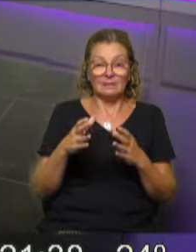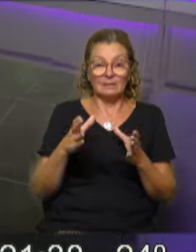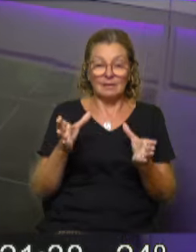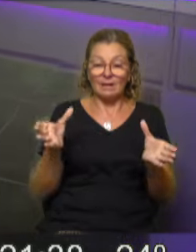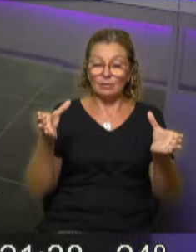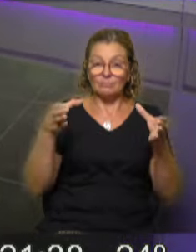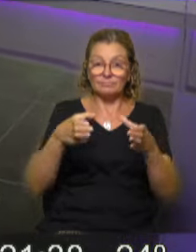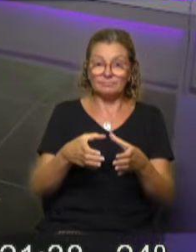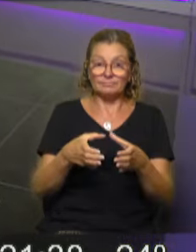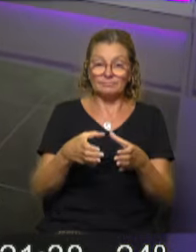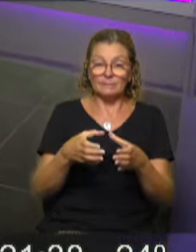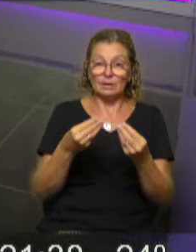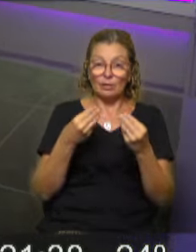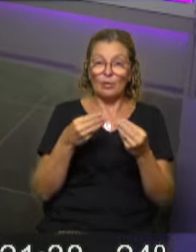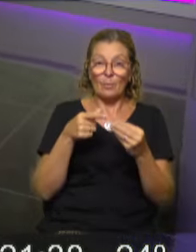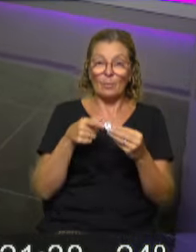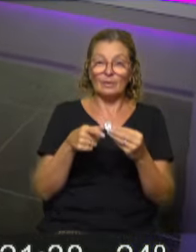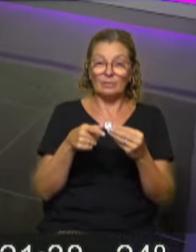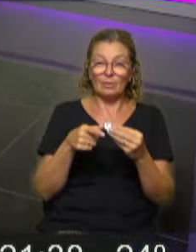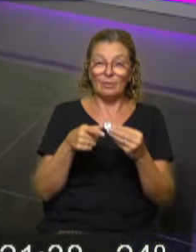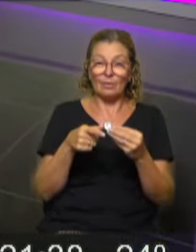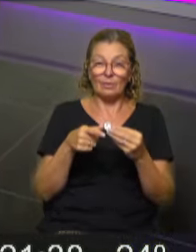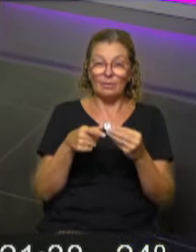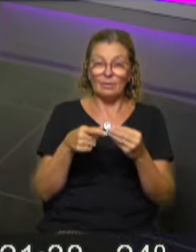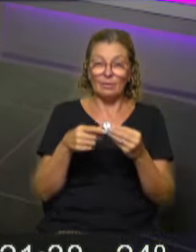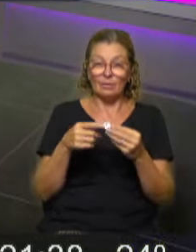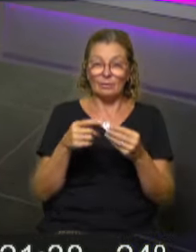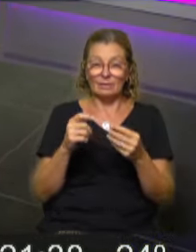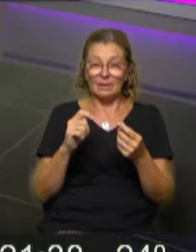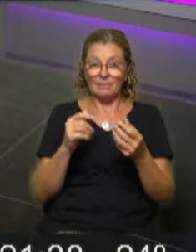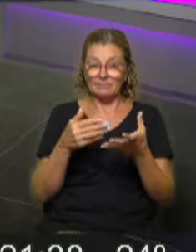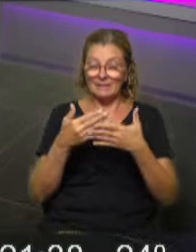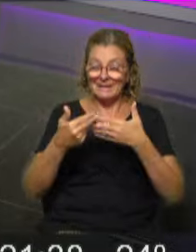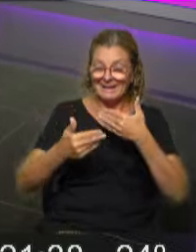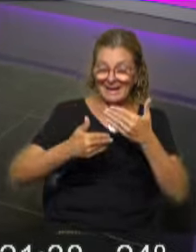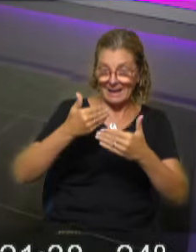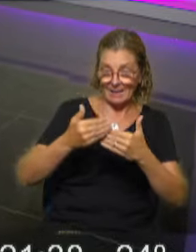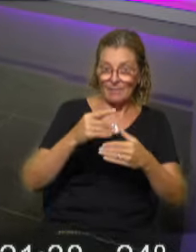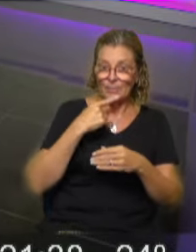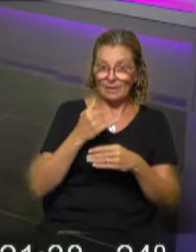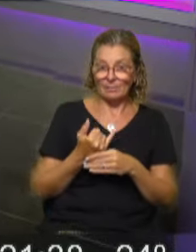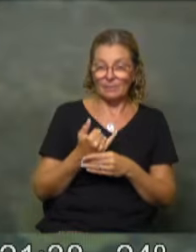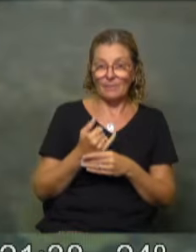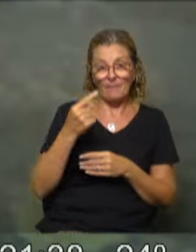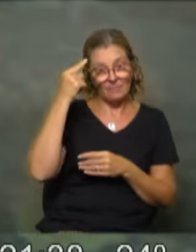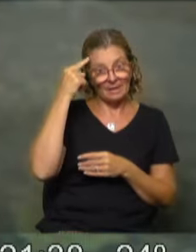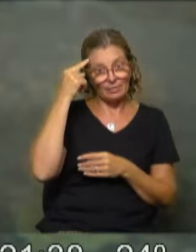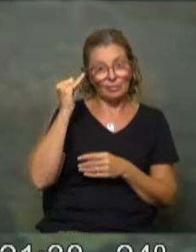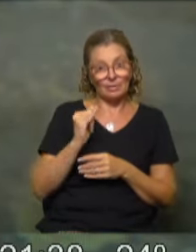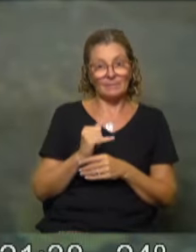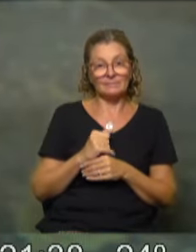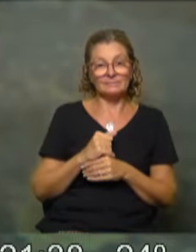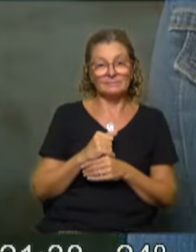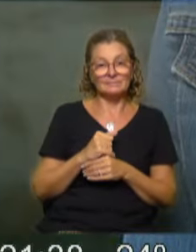relación y cómo eso se desenvuelve. Ah. Sí, pienso.